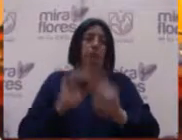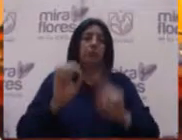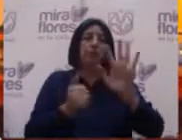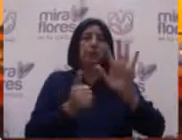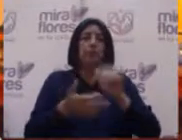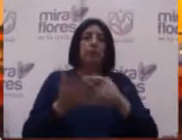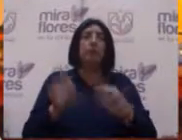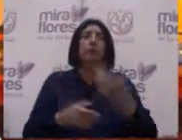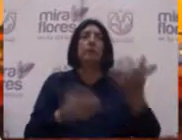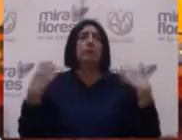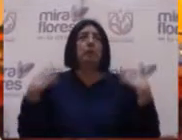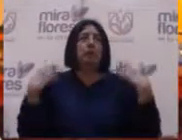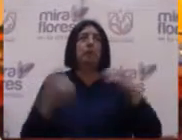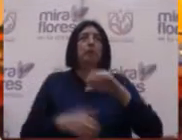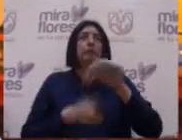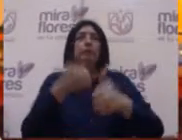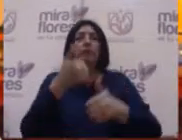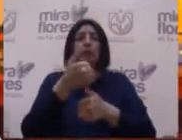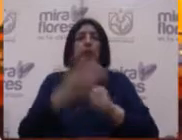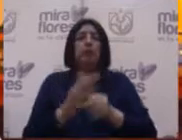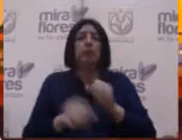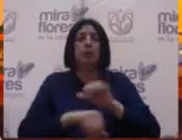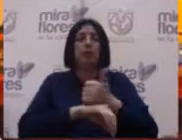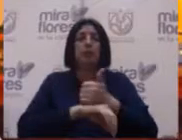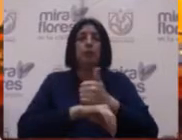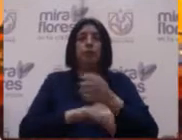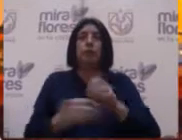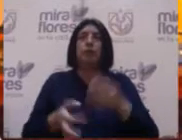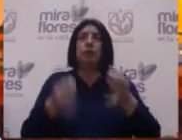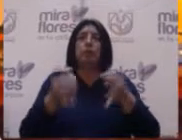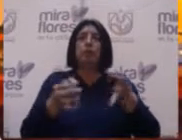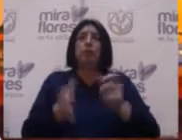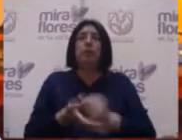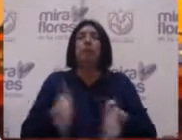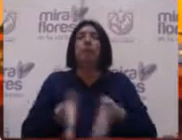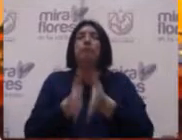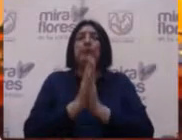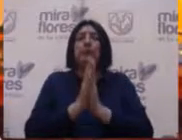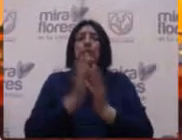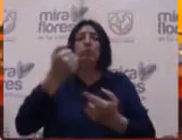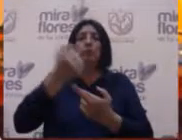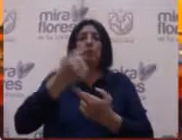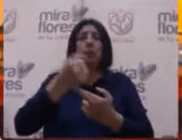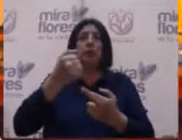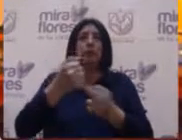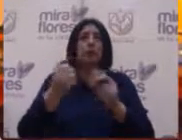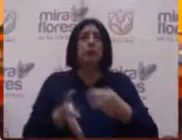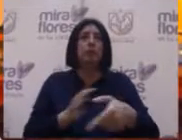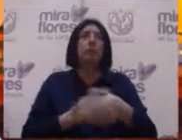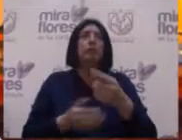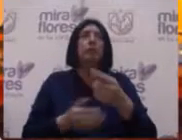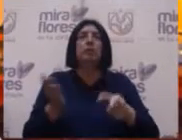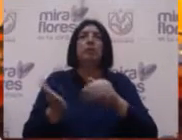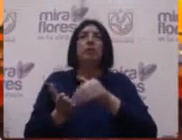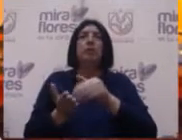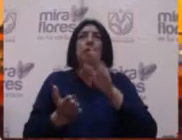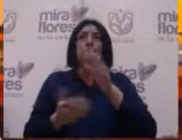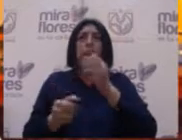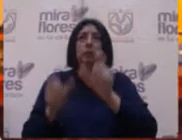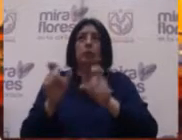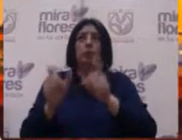226-2016 de la Gerencia de Asesoría Jurídica en relación al pedido presentado por regidores sobre suspensión de cargo de